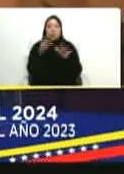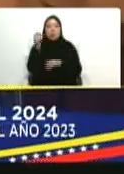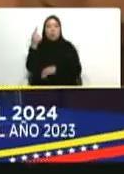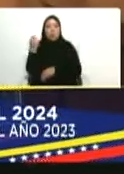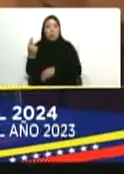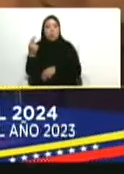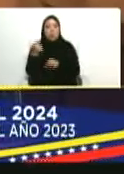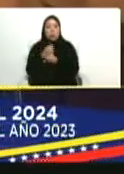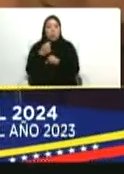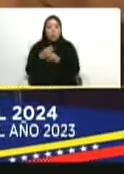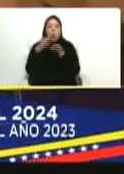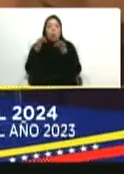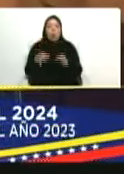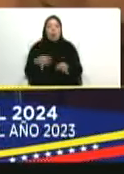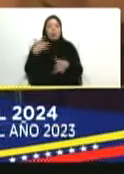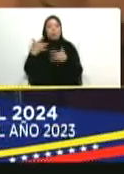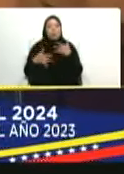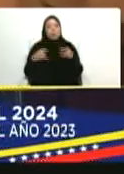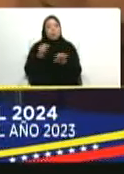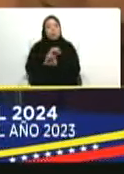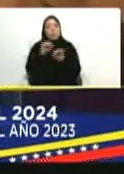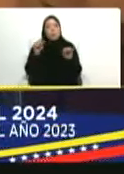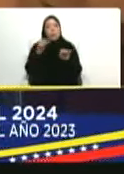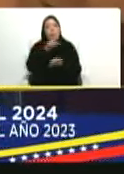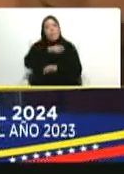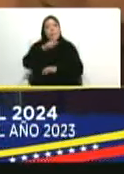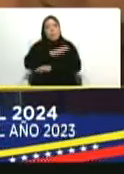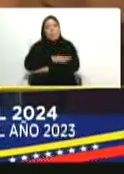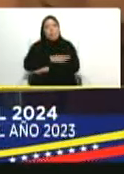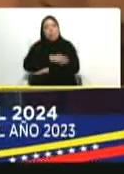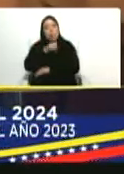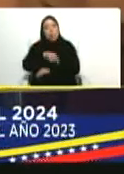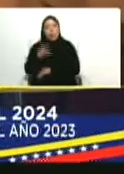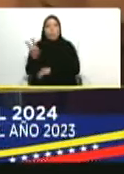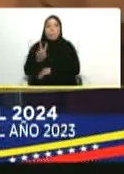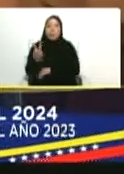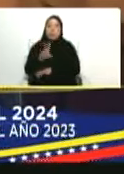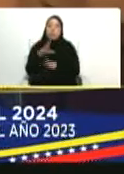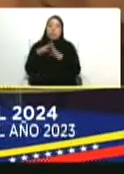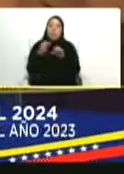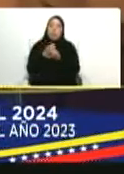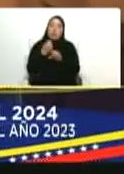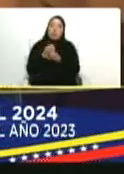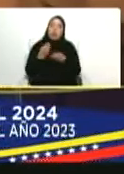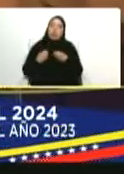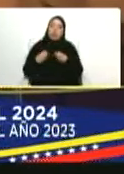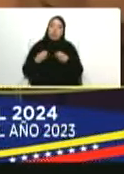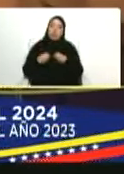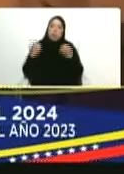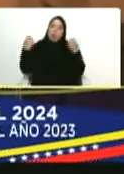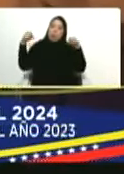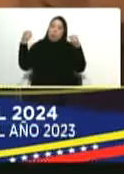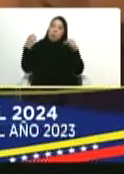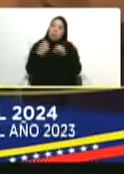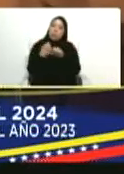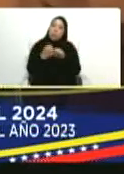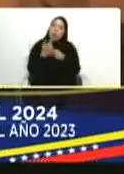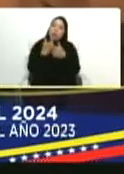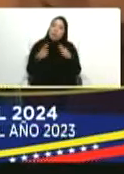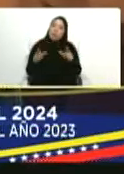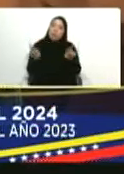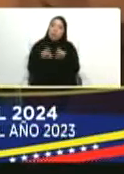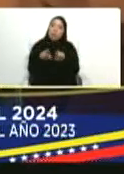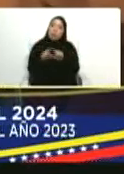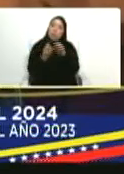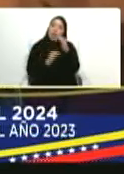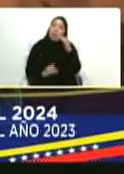documento esencial que sella su patrimonio moral y que hoy por hoy cobra vida en la práctica de la libertad, la igualdad,